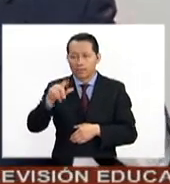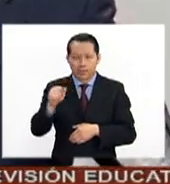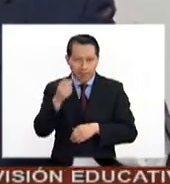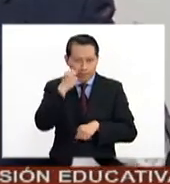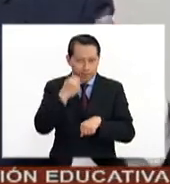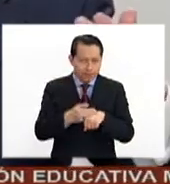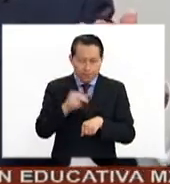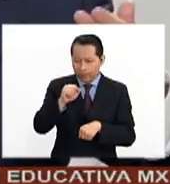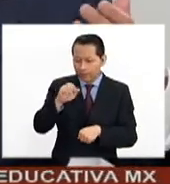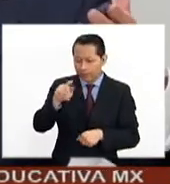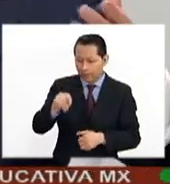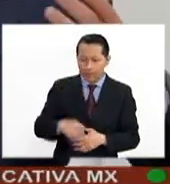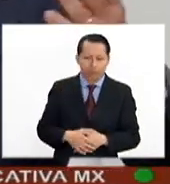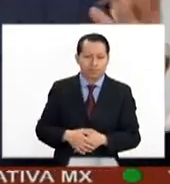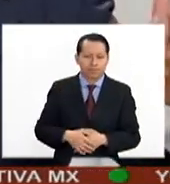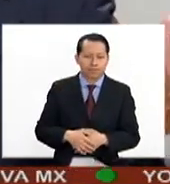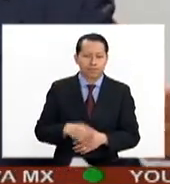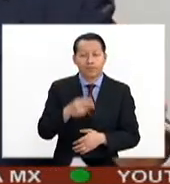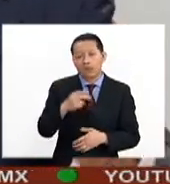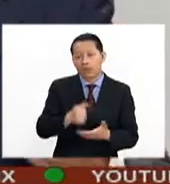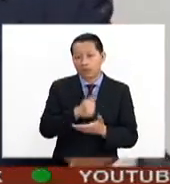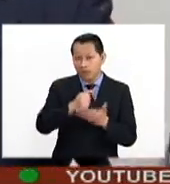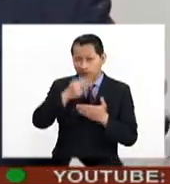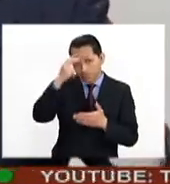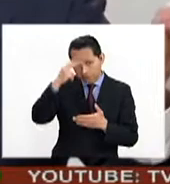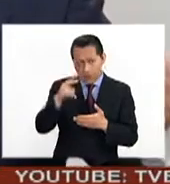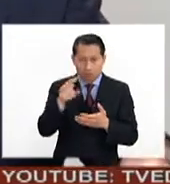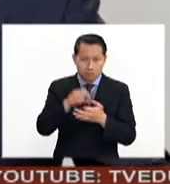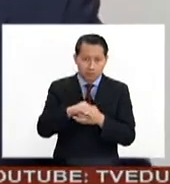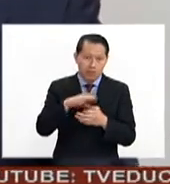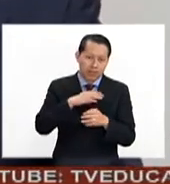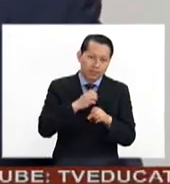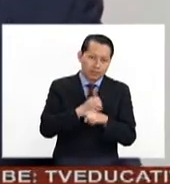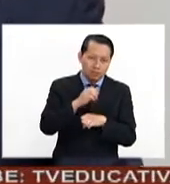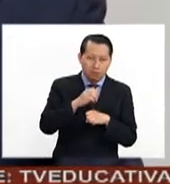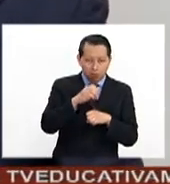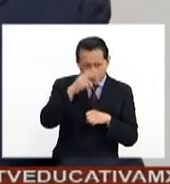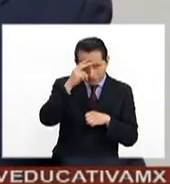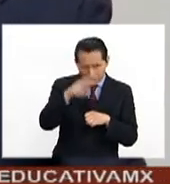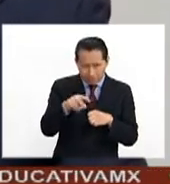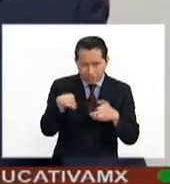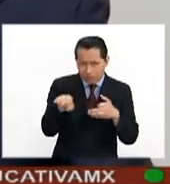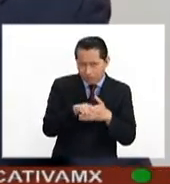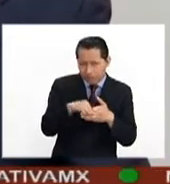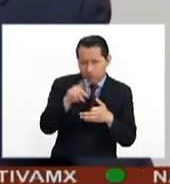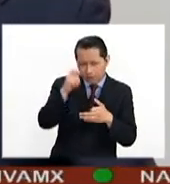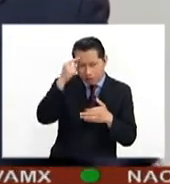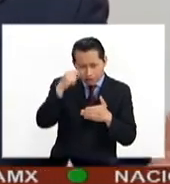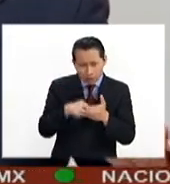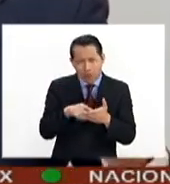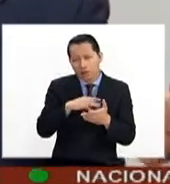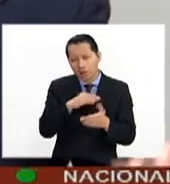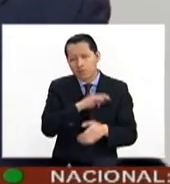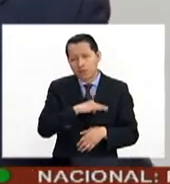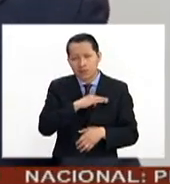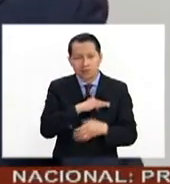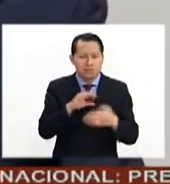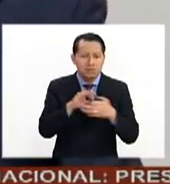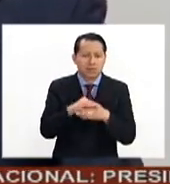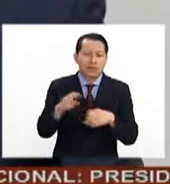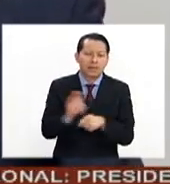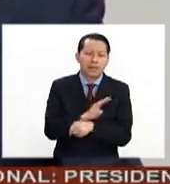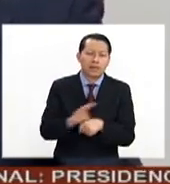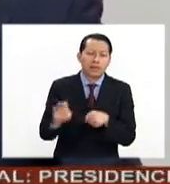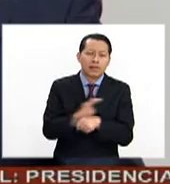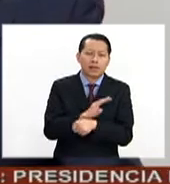capital no es la excepción, y el hecho de que a la capital la rodee el Estado de México, simple y sencillamente creo yo que es una feliz coincidencia de que está teniendo